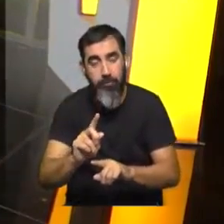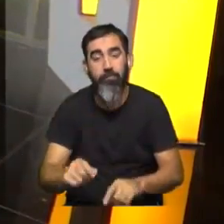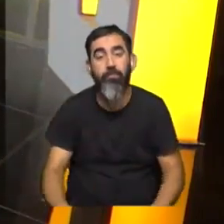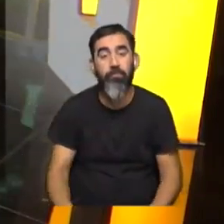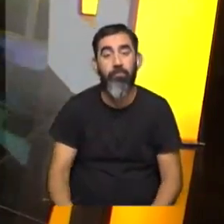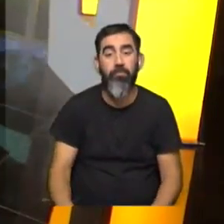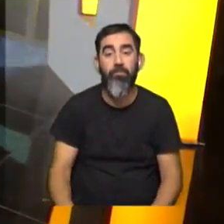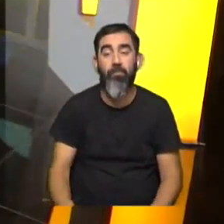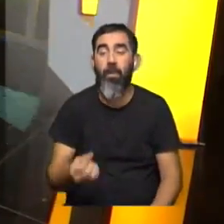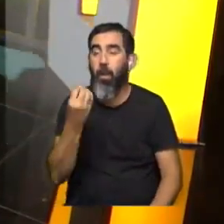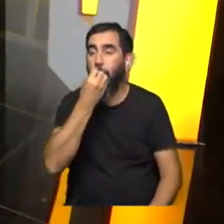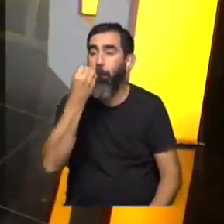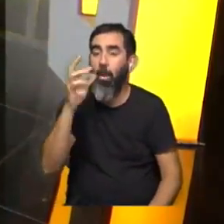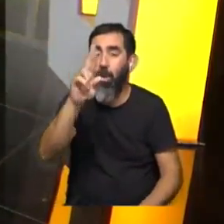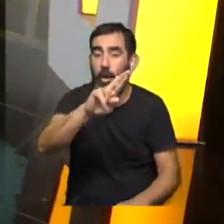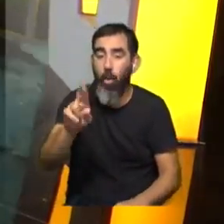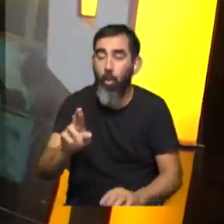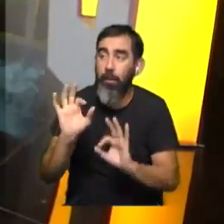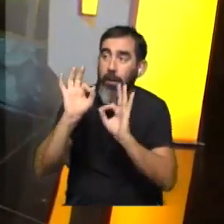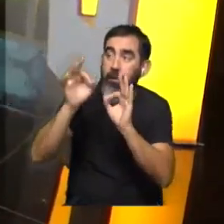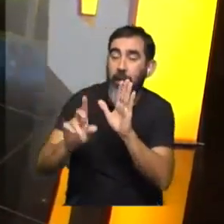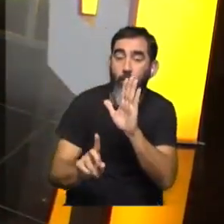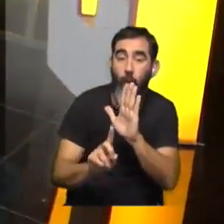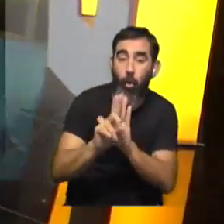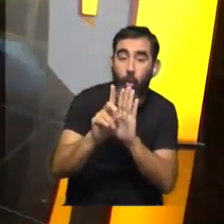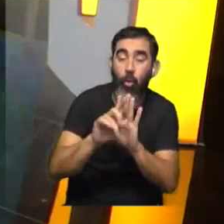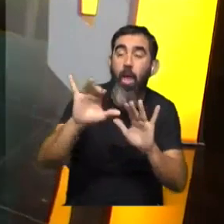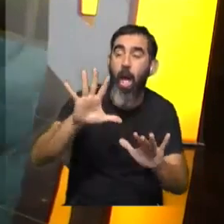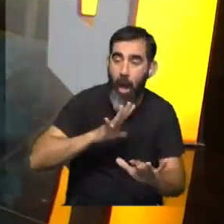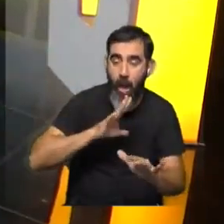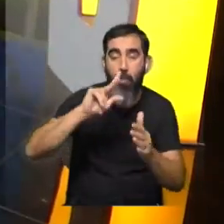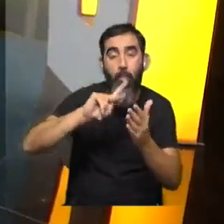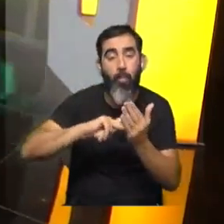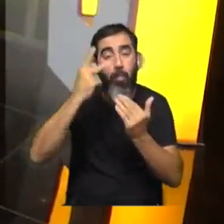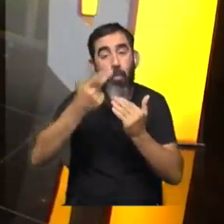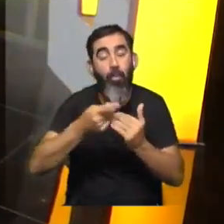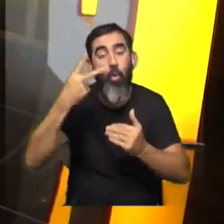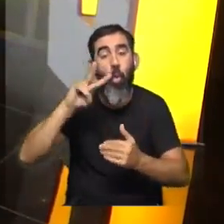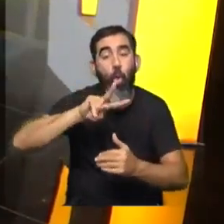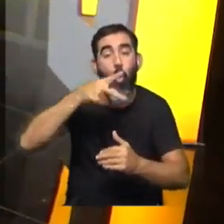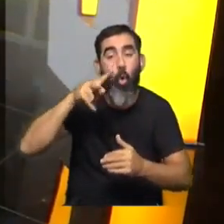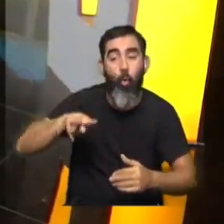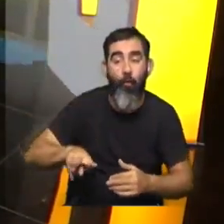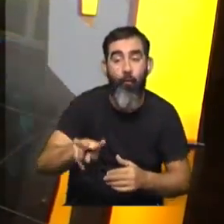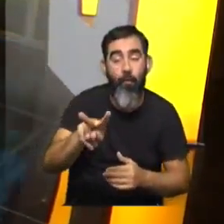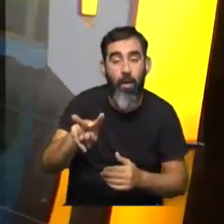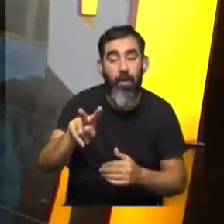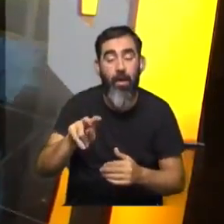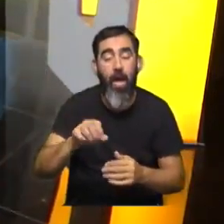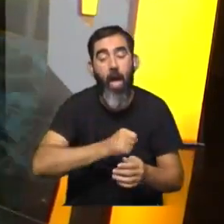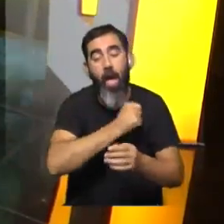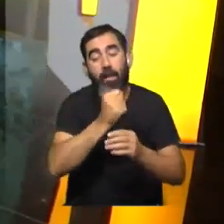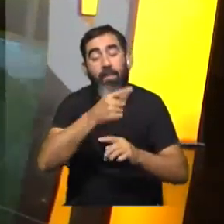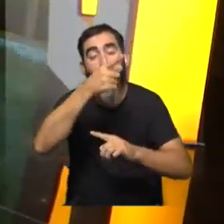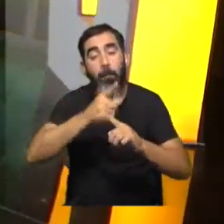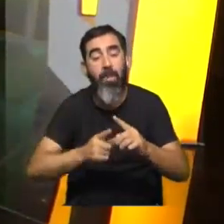está mejorando la carretera para llegar al norte. Hoy hay un proyecto en construcción de una doble vía que va a llegar más o menos hasta la mitad